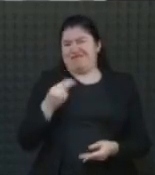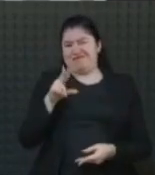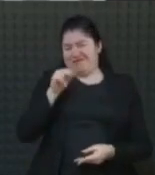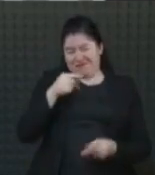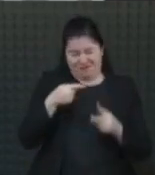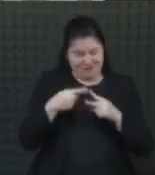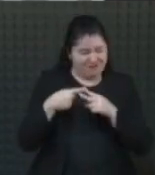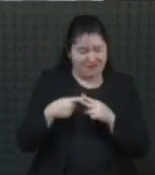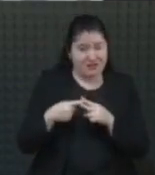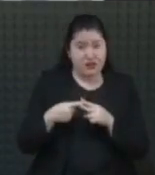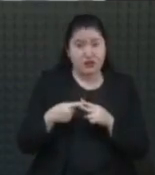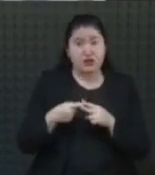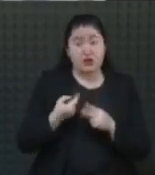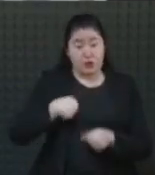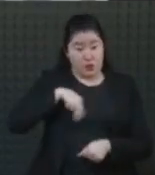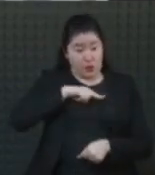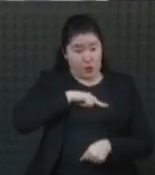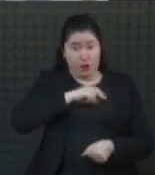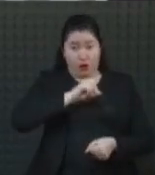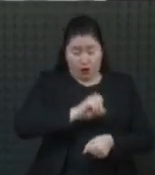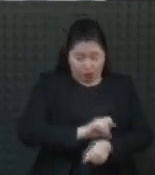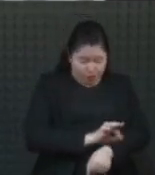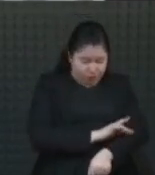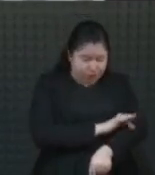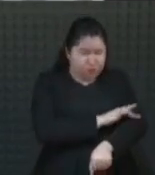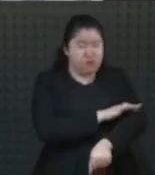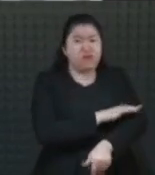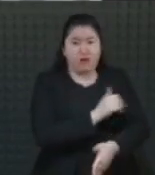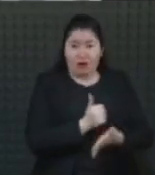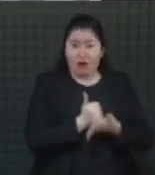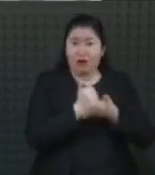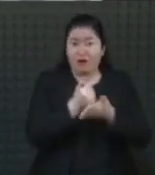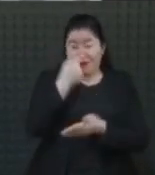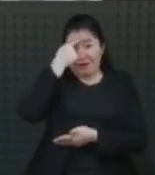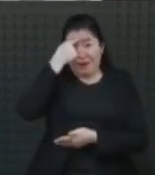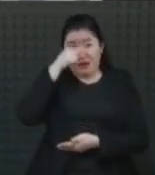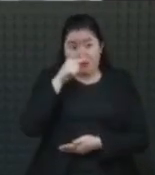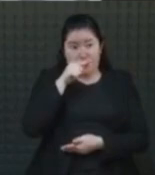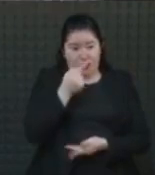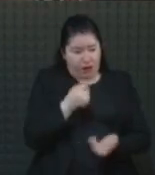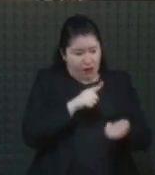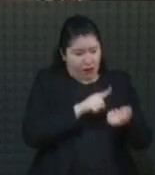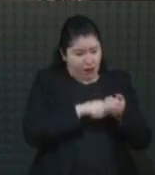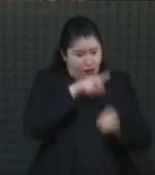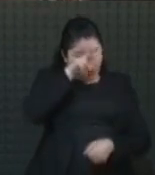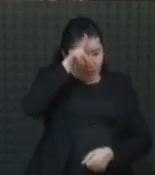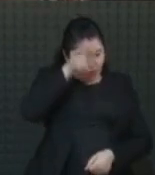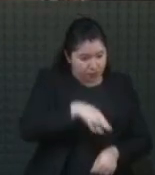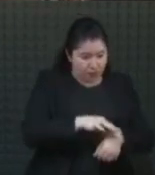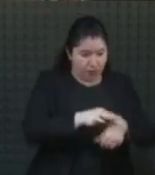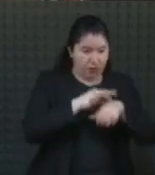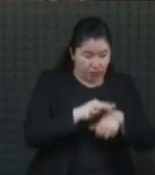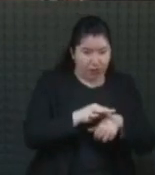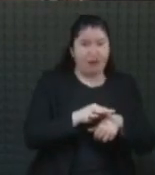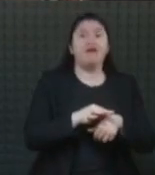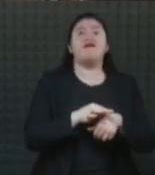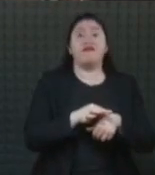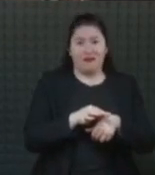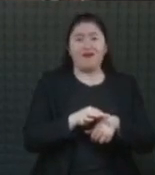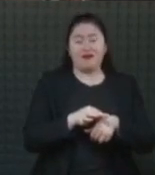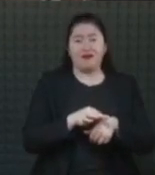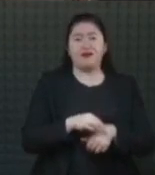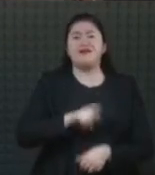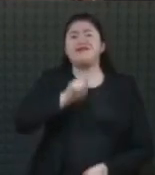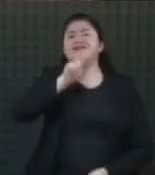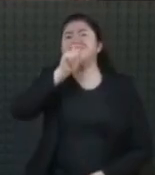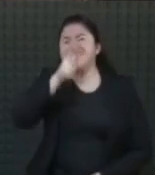que es también una manera de penetrar en la verdad de las cosas. Y eso es lo que se trata 21 por el 21, de